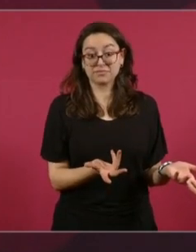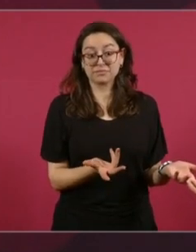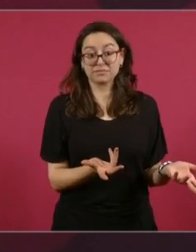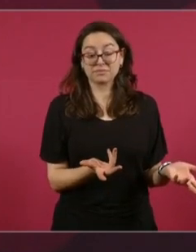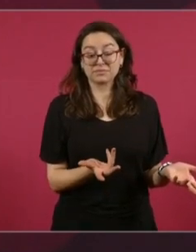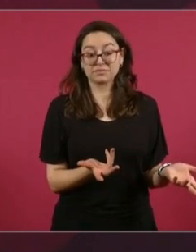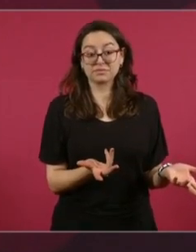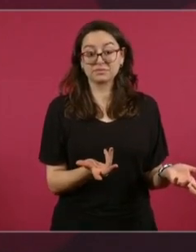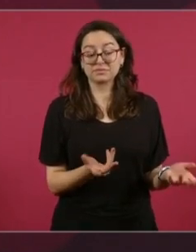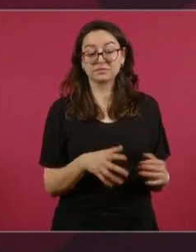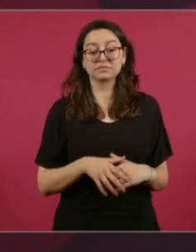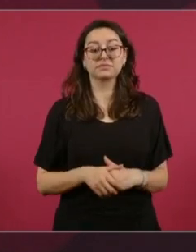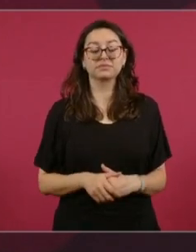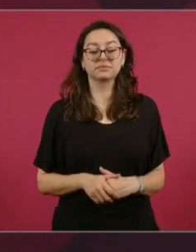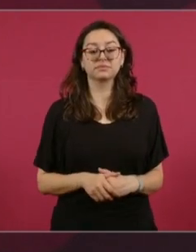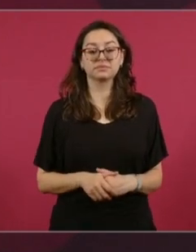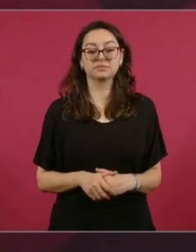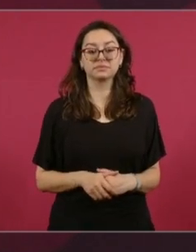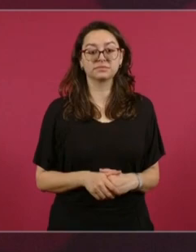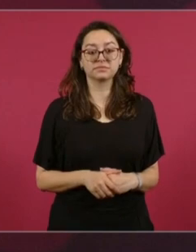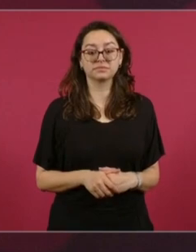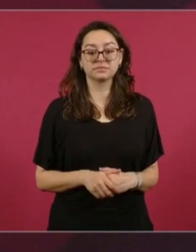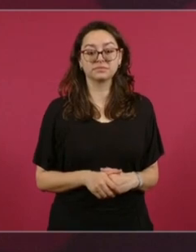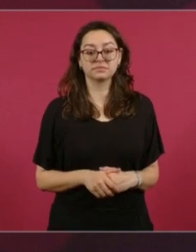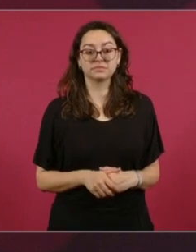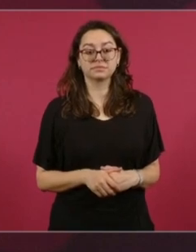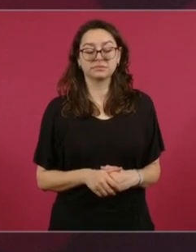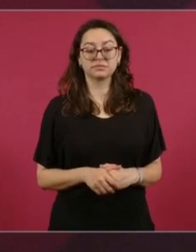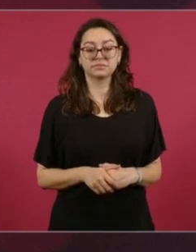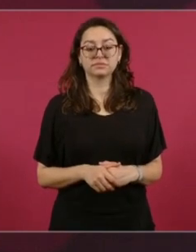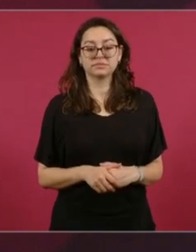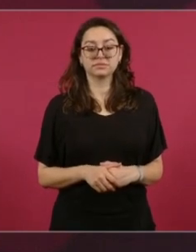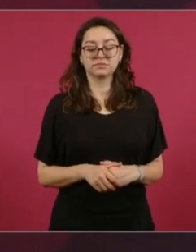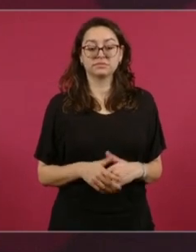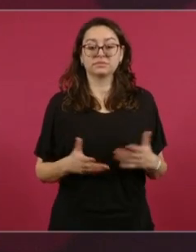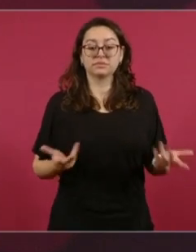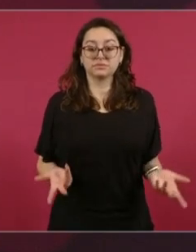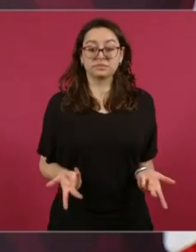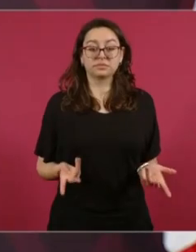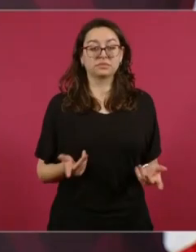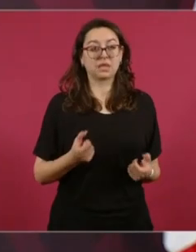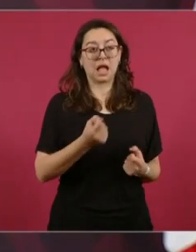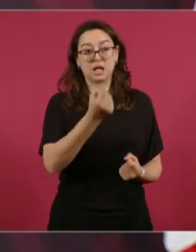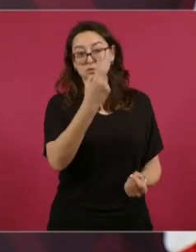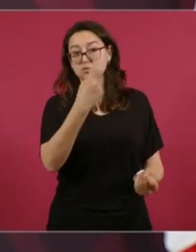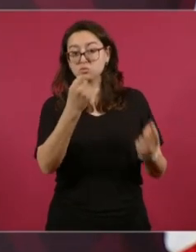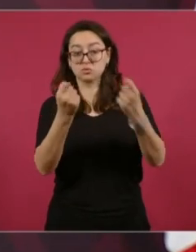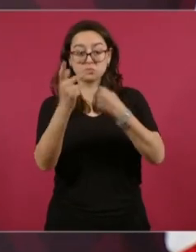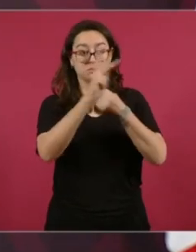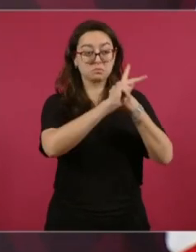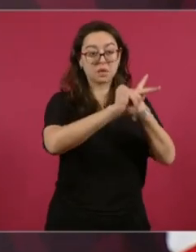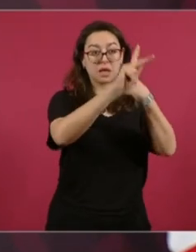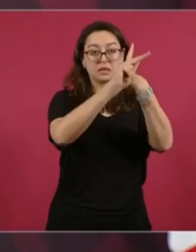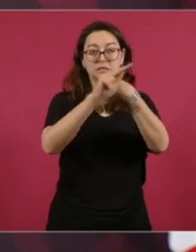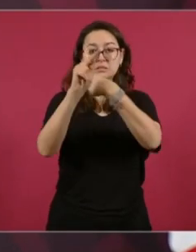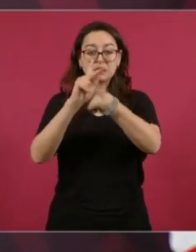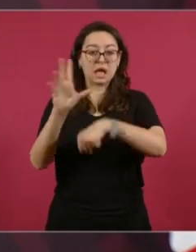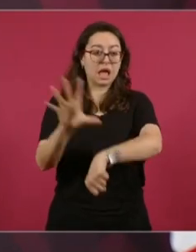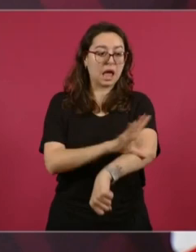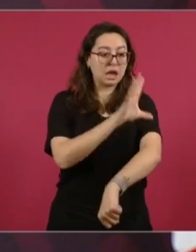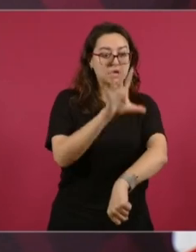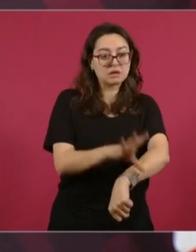está privatizado el servicio eléctrico, las tarifas son altísimas.